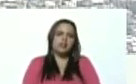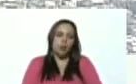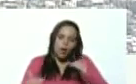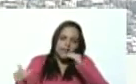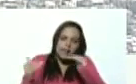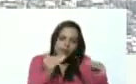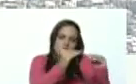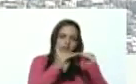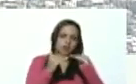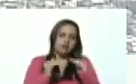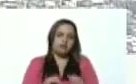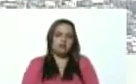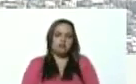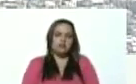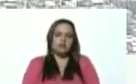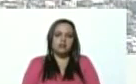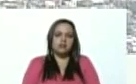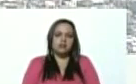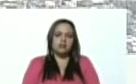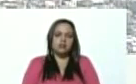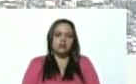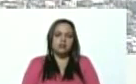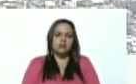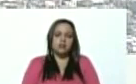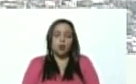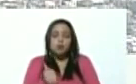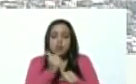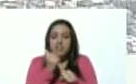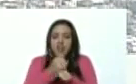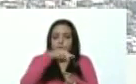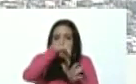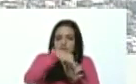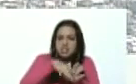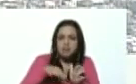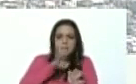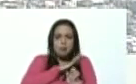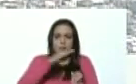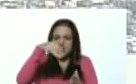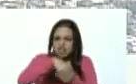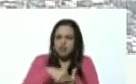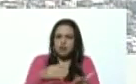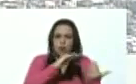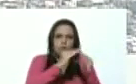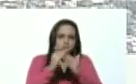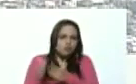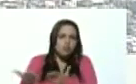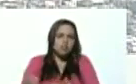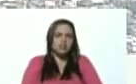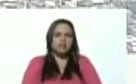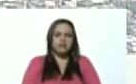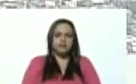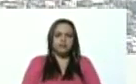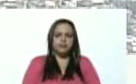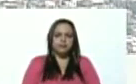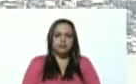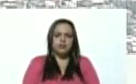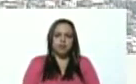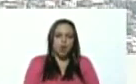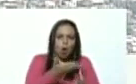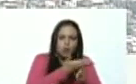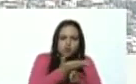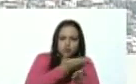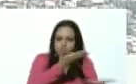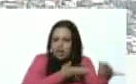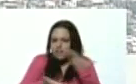estabilidad, con producción conuquera, ¿ah? Con solidaridad entre los